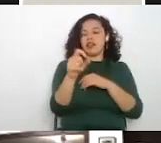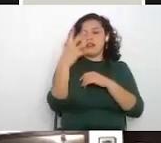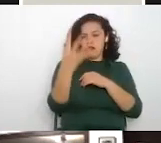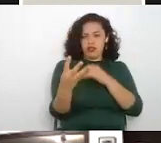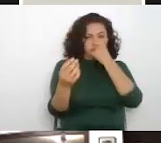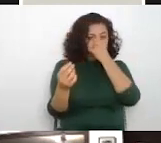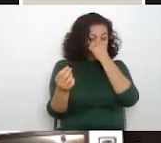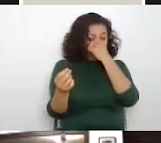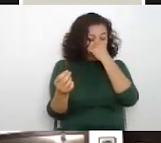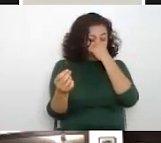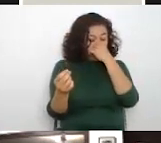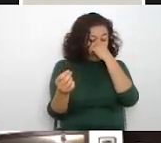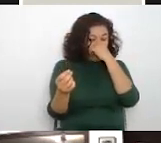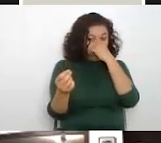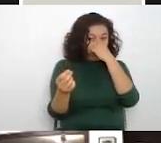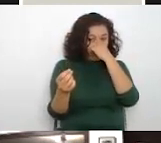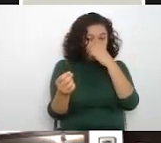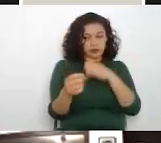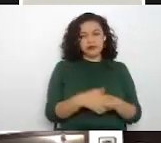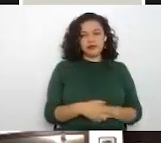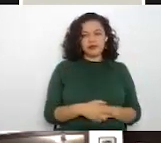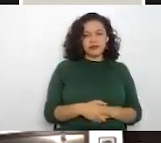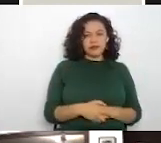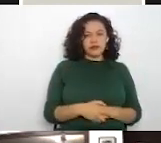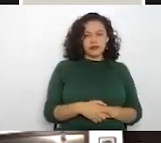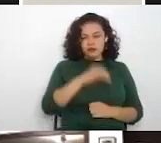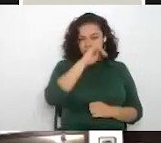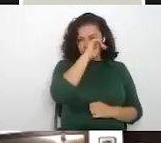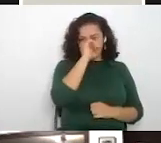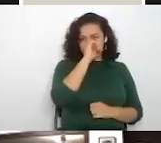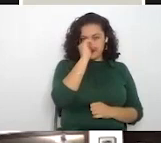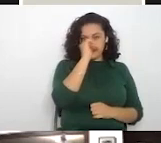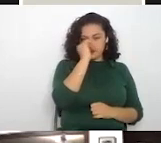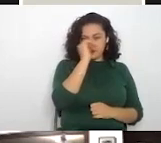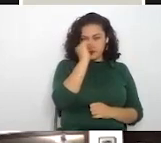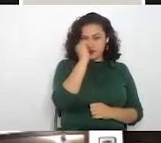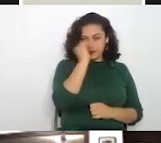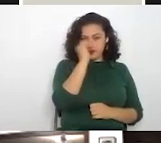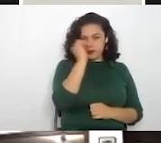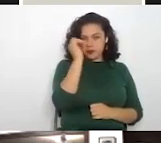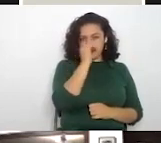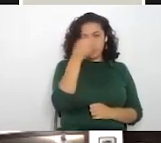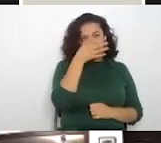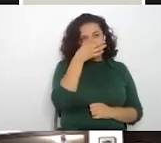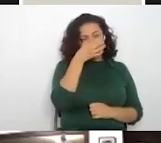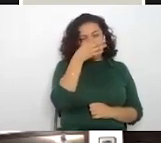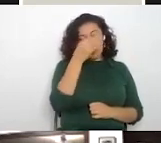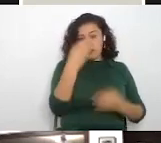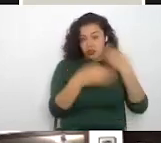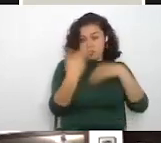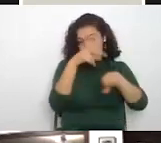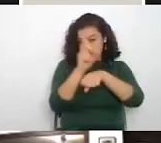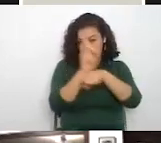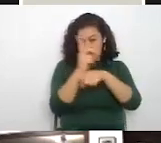no todo es constantemente al día a día, sino que puede